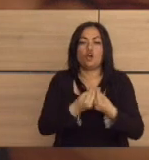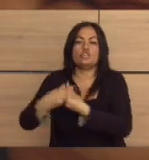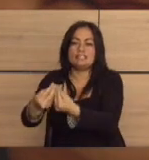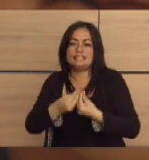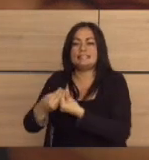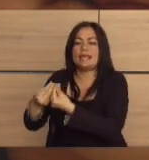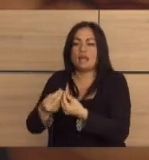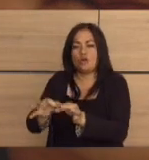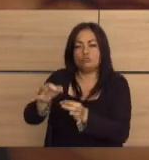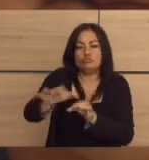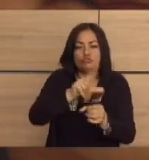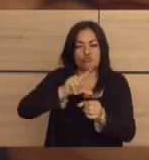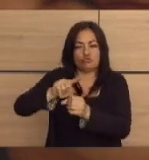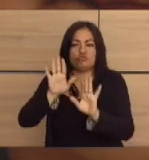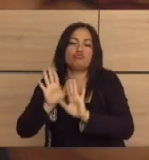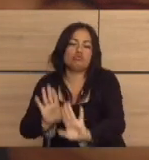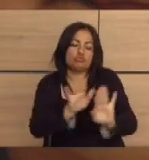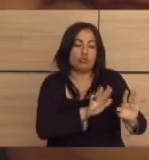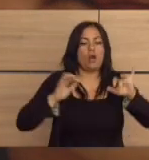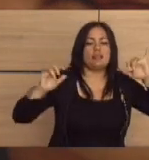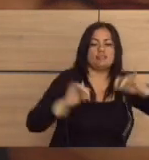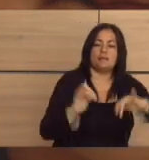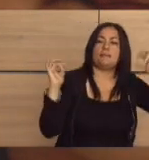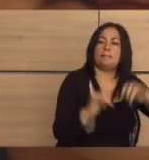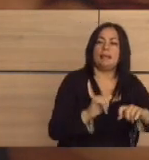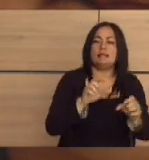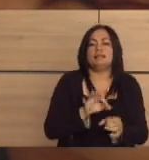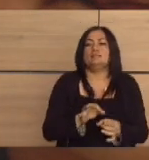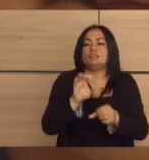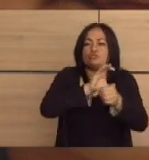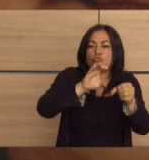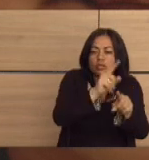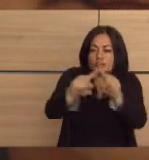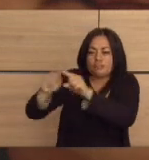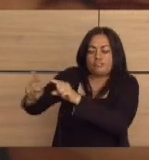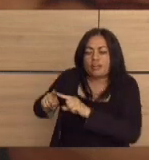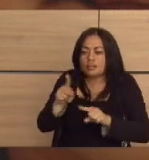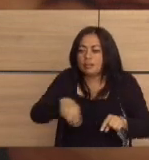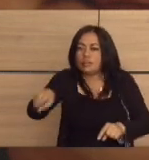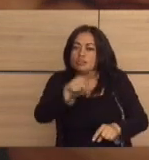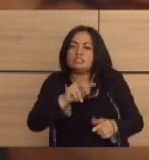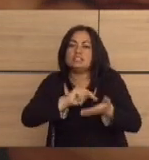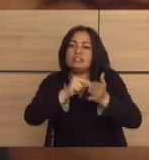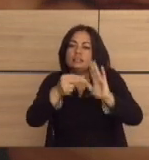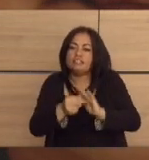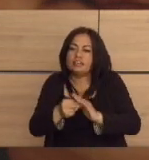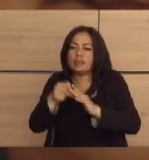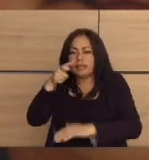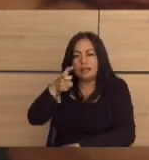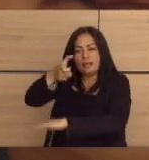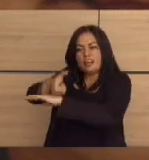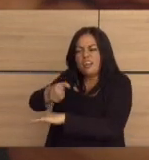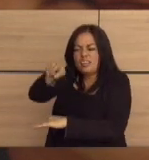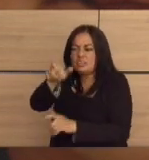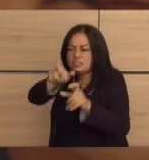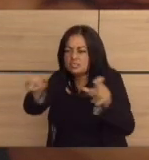como las asambleas. Hemos visto en varias ciudades de este país que esto implica que los cabildantes estudiantiles